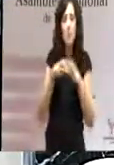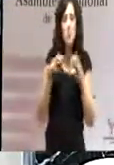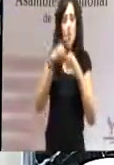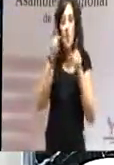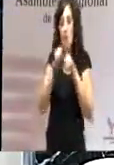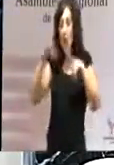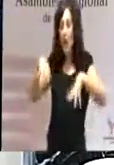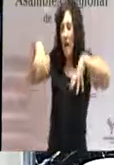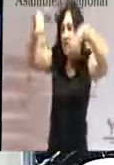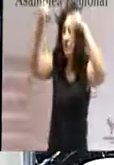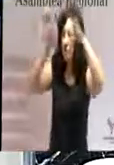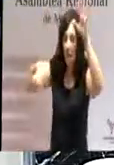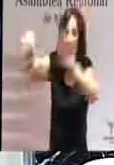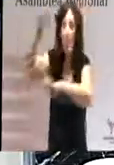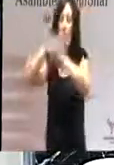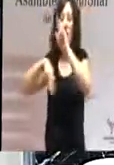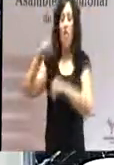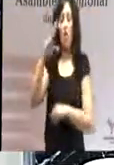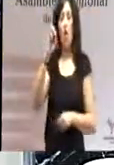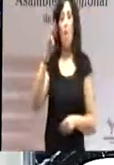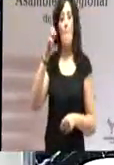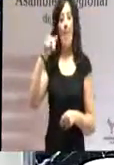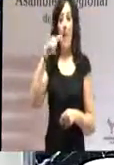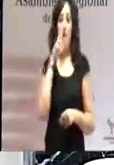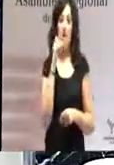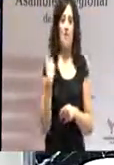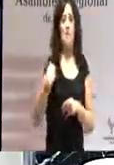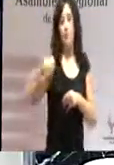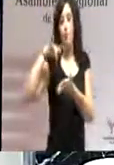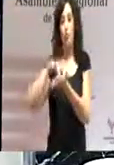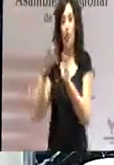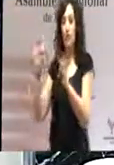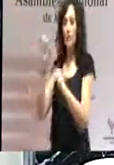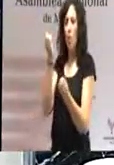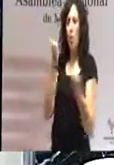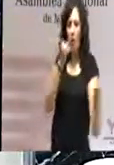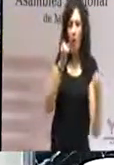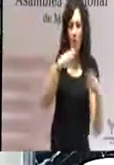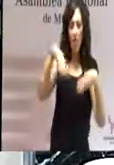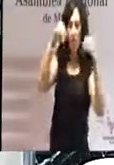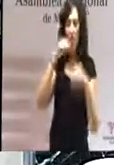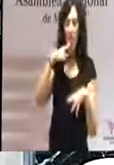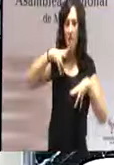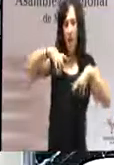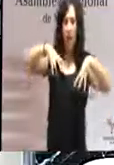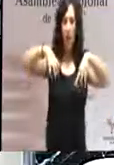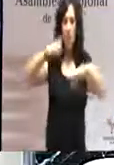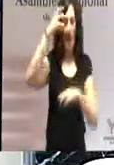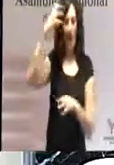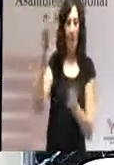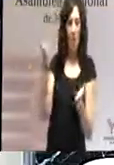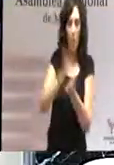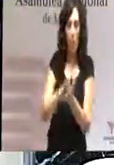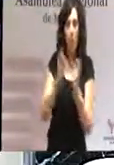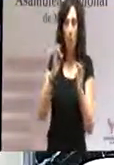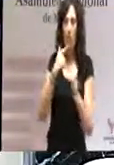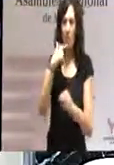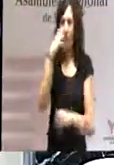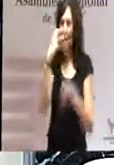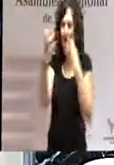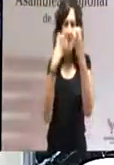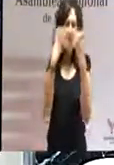Elsinor, a 40 kilómetros de Copenhague, cuentan alarmados que han visto al fantasma de su rey muerto, quejándose